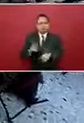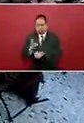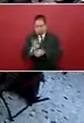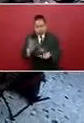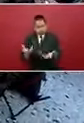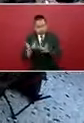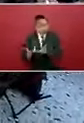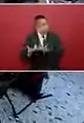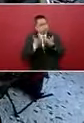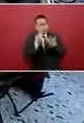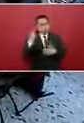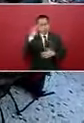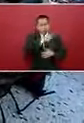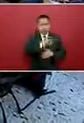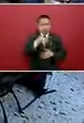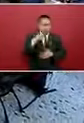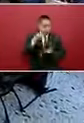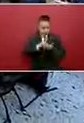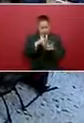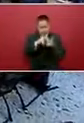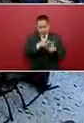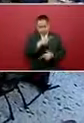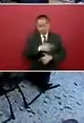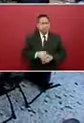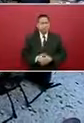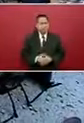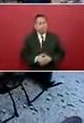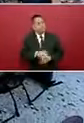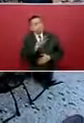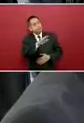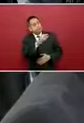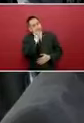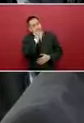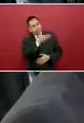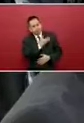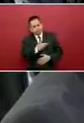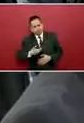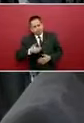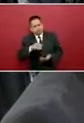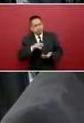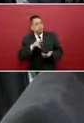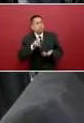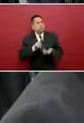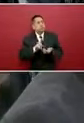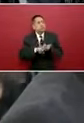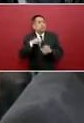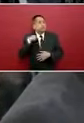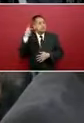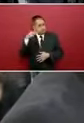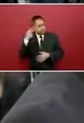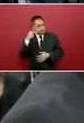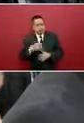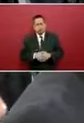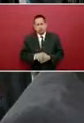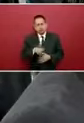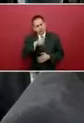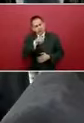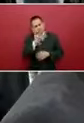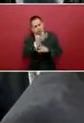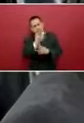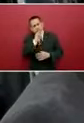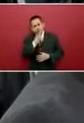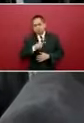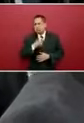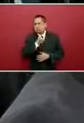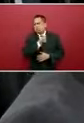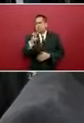Iguala, y allá seguimos. Vanguardia Veracruz, Esteban Durán, señor presidente. Usted señalaba que había